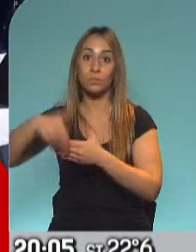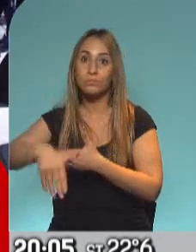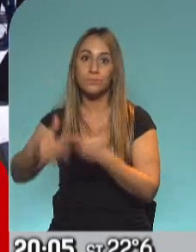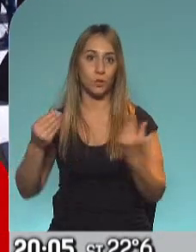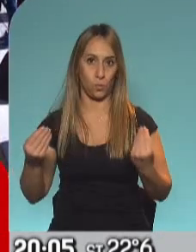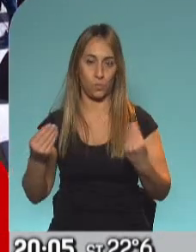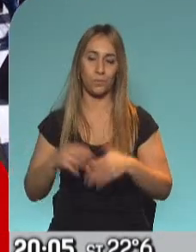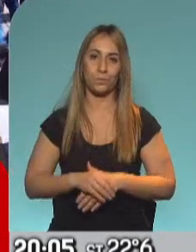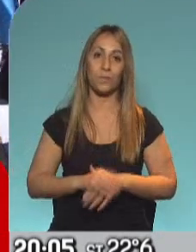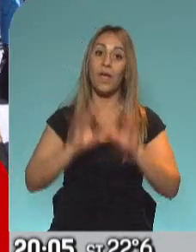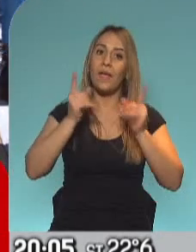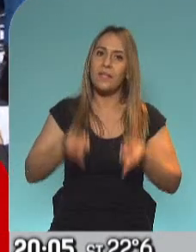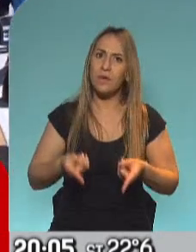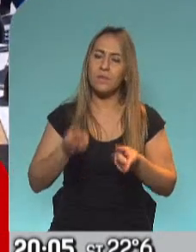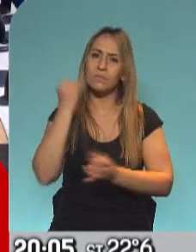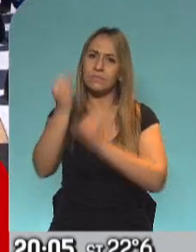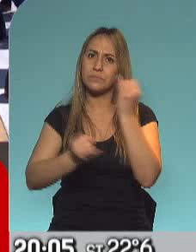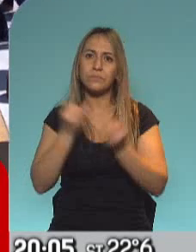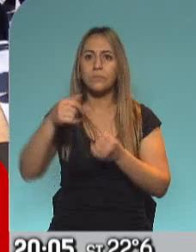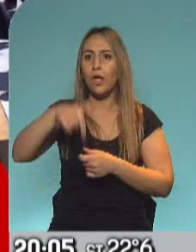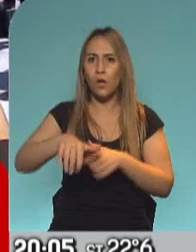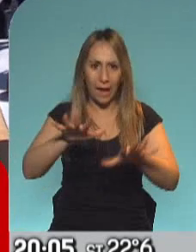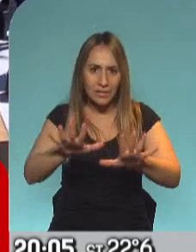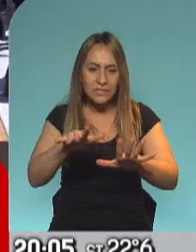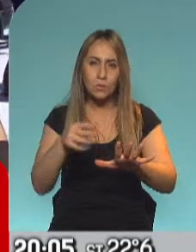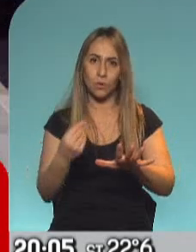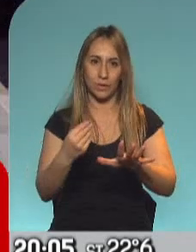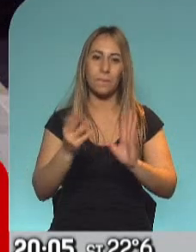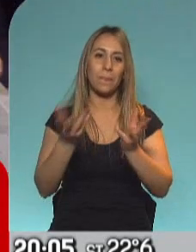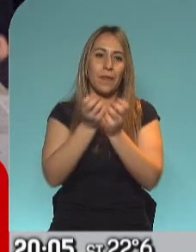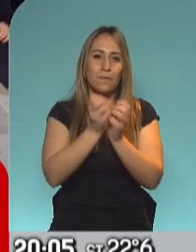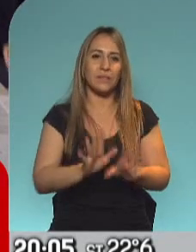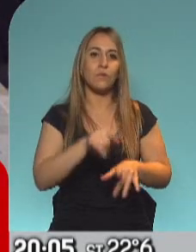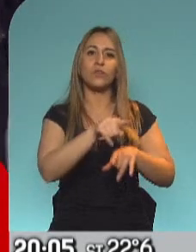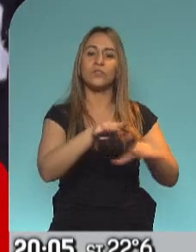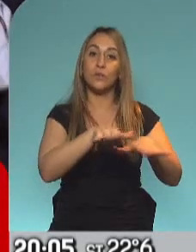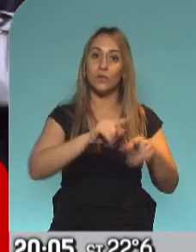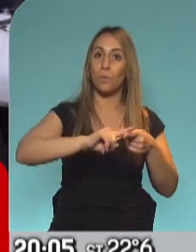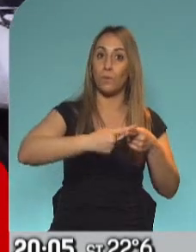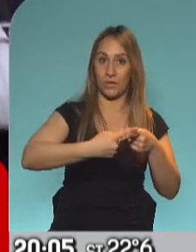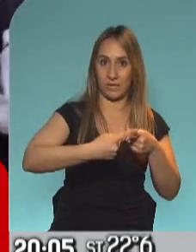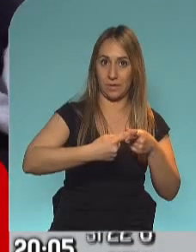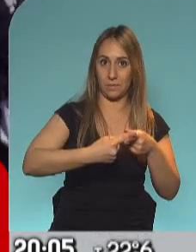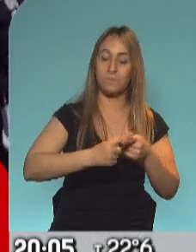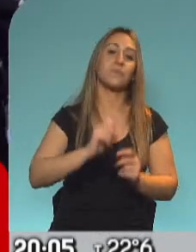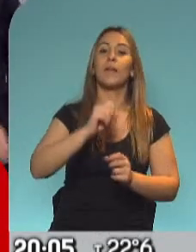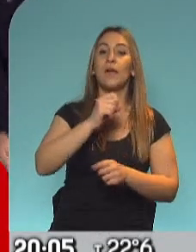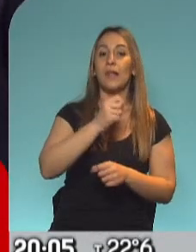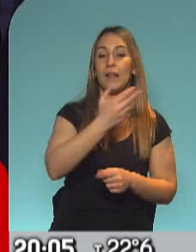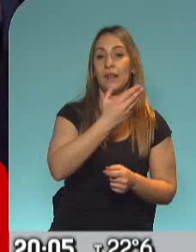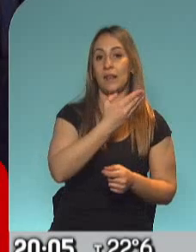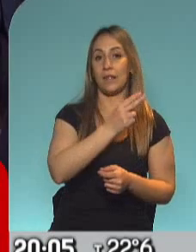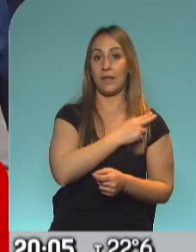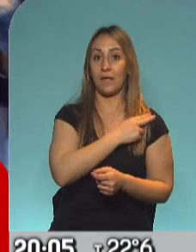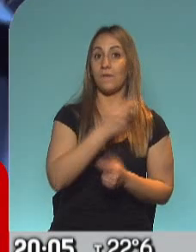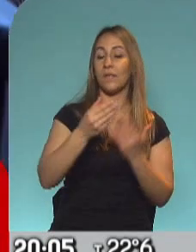por qué sucede lo que sucedió hoy. Empecemos entonces con las repercusiones políticas. Sí, primera repercusión, si querés, el jefe de gabinete,